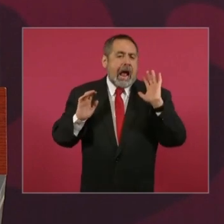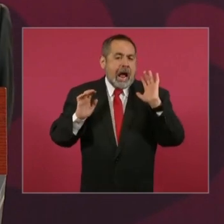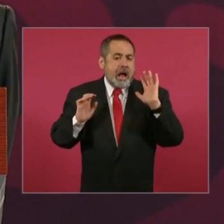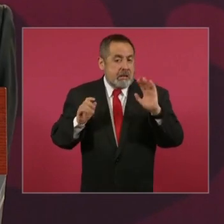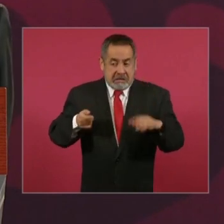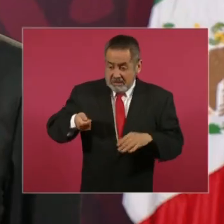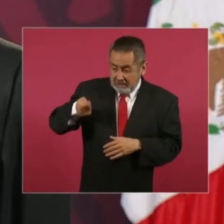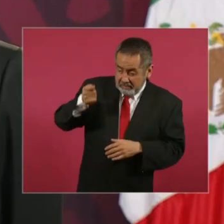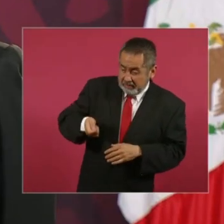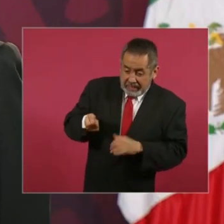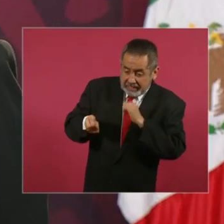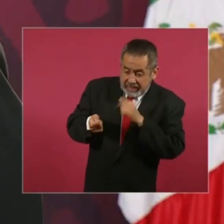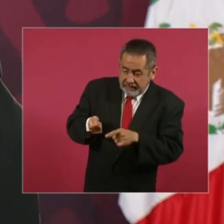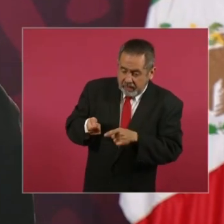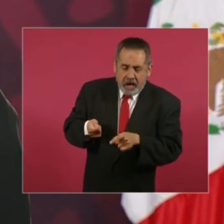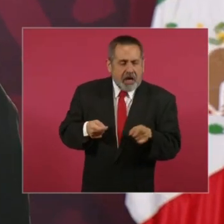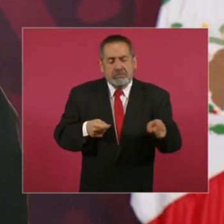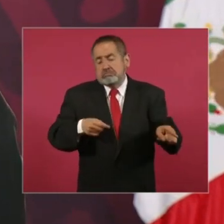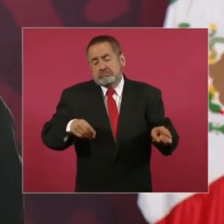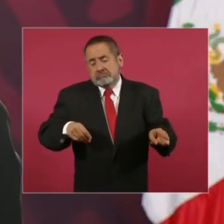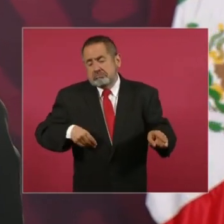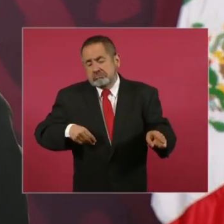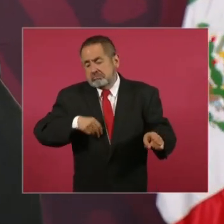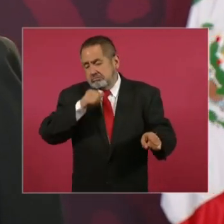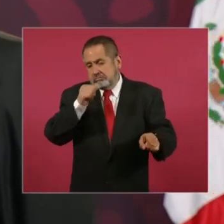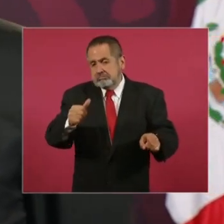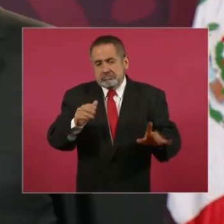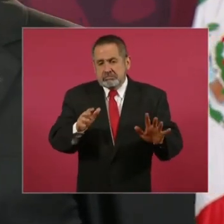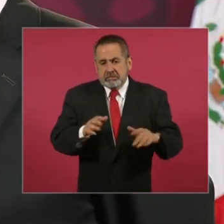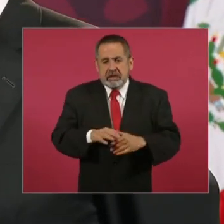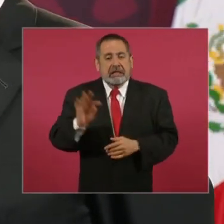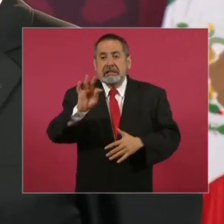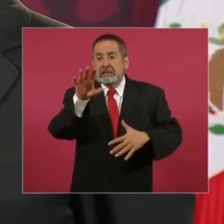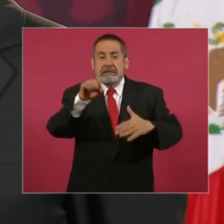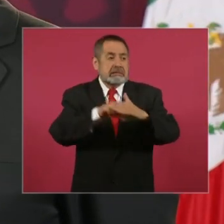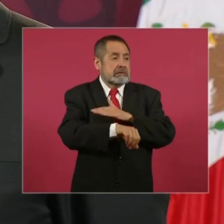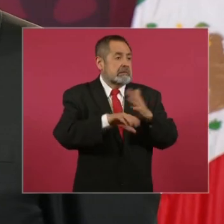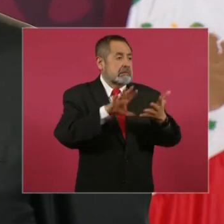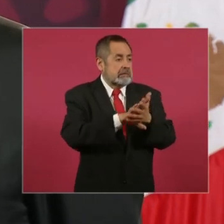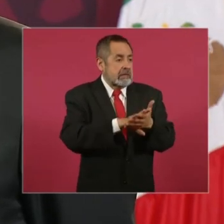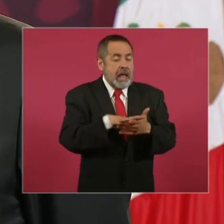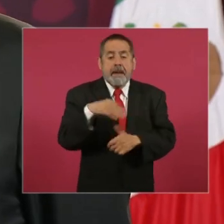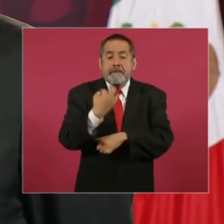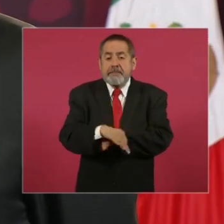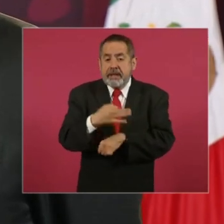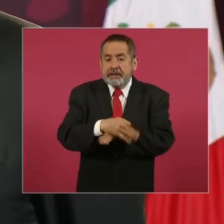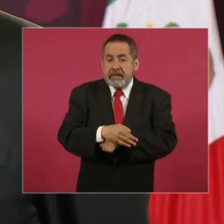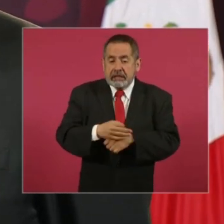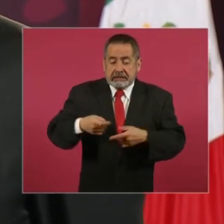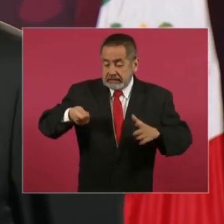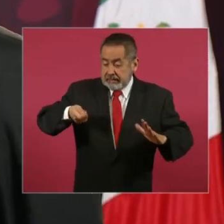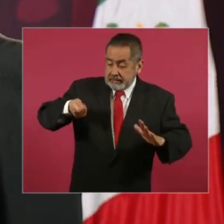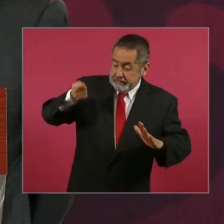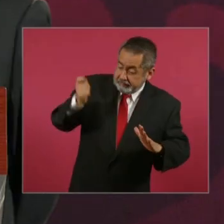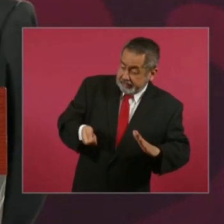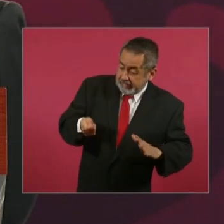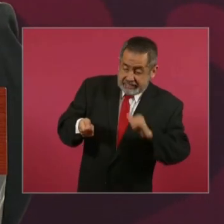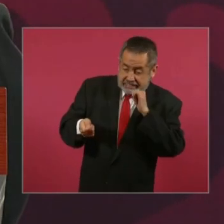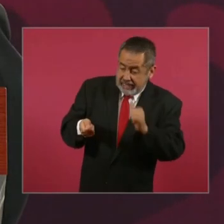persona que incluso está detenida es presunto